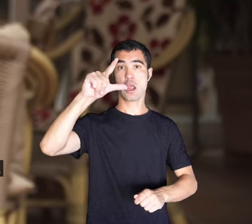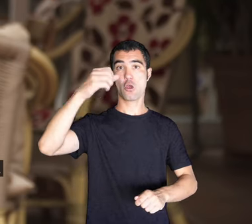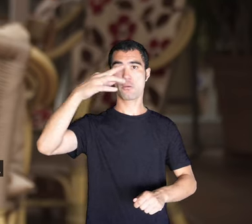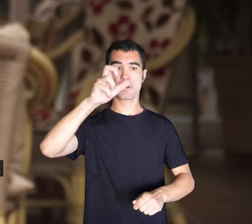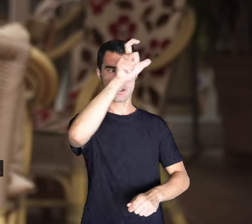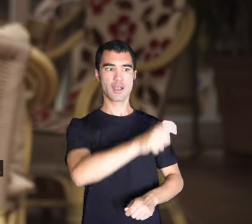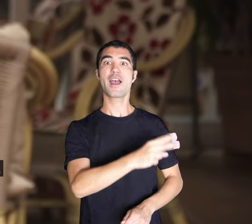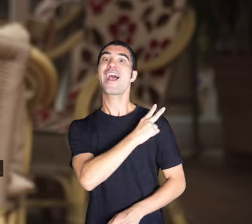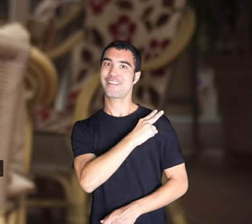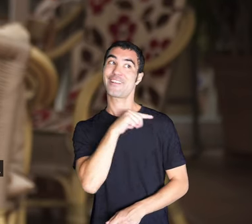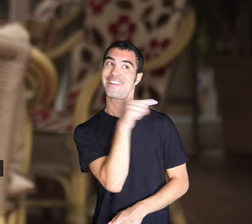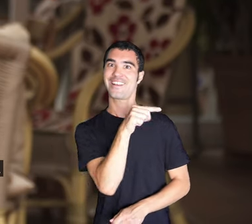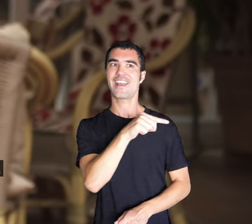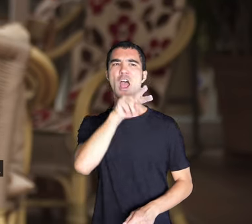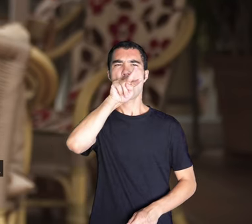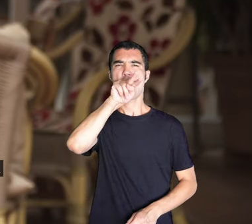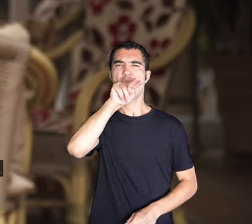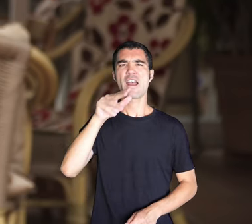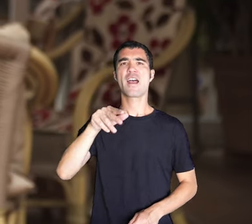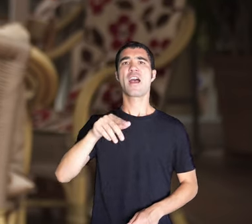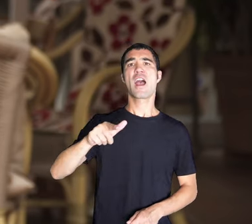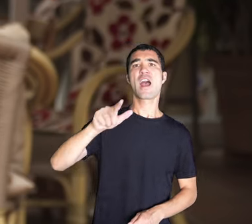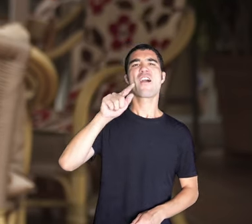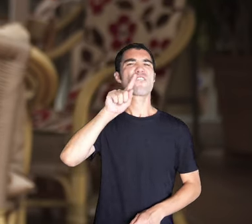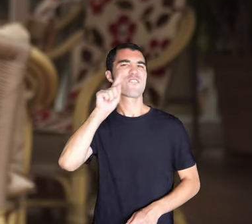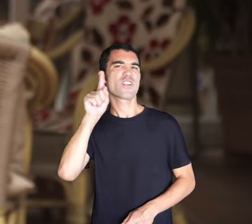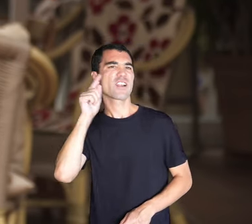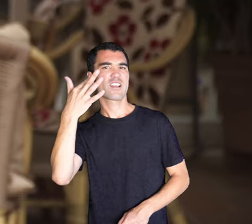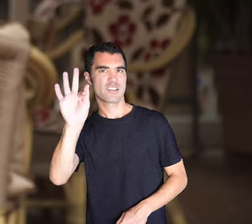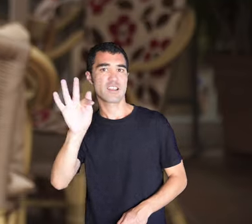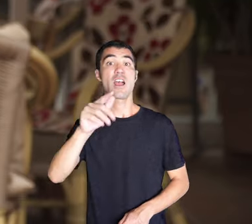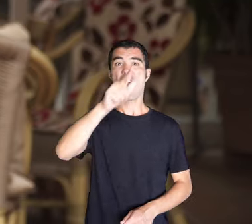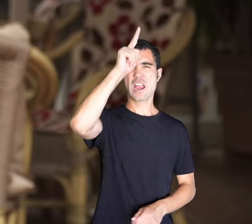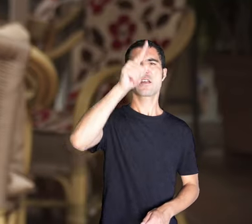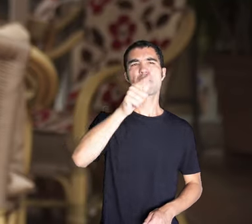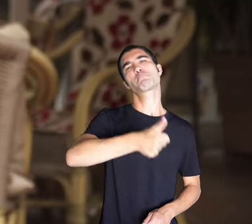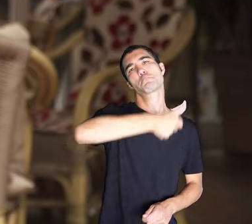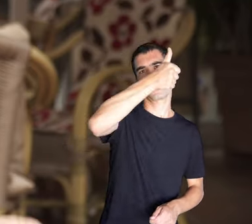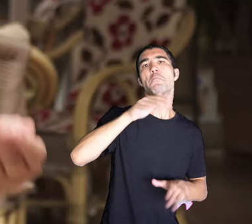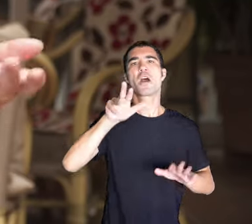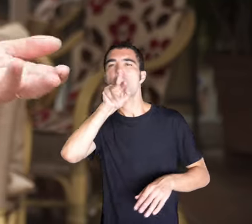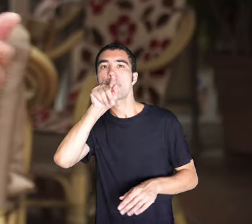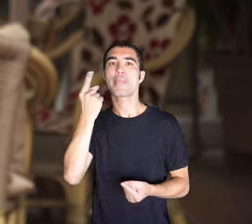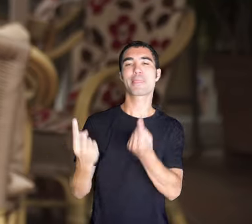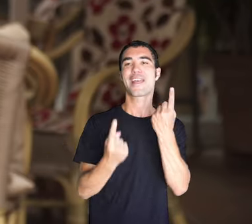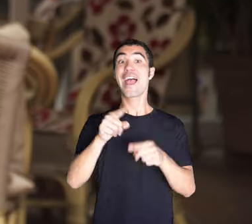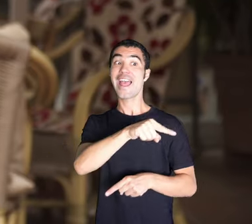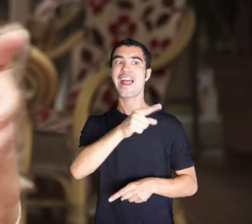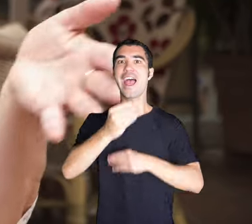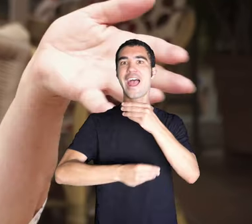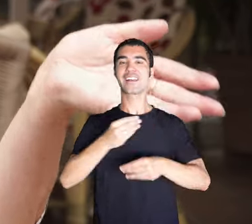más alemán que francés, pero francés. Pero él, para traerse la